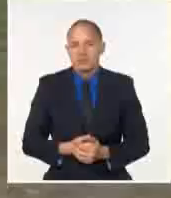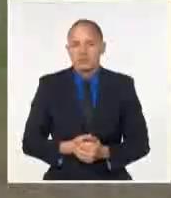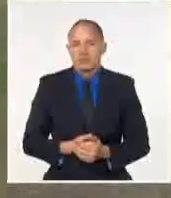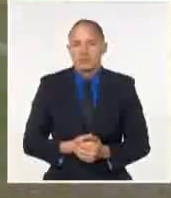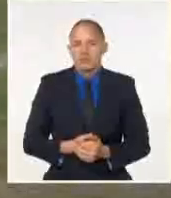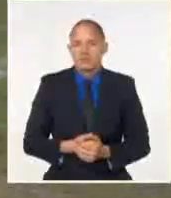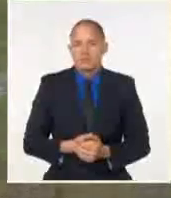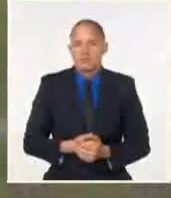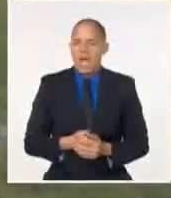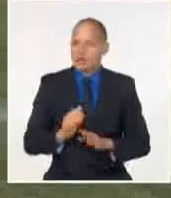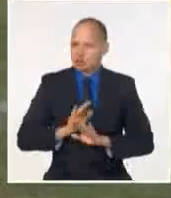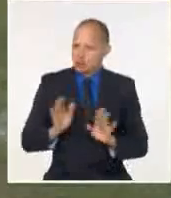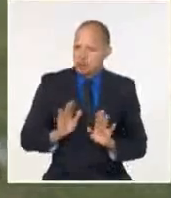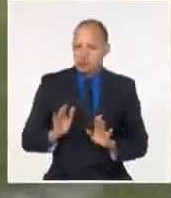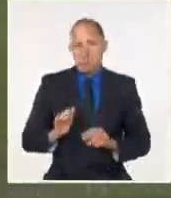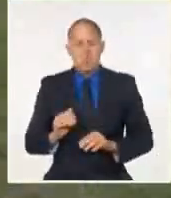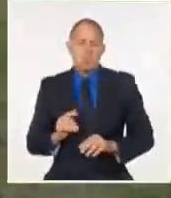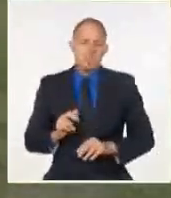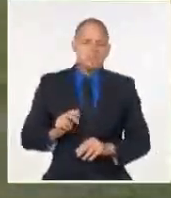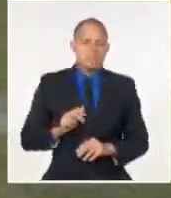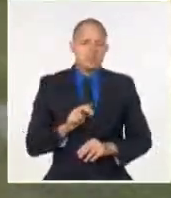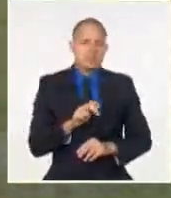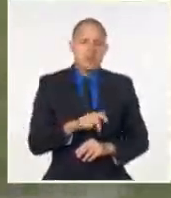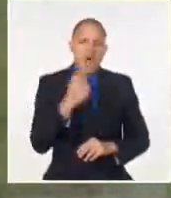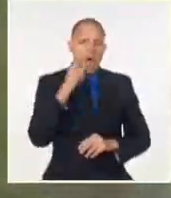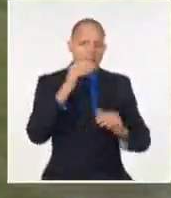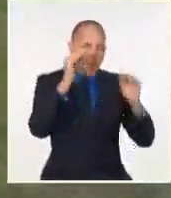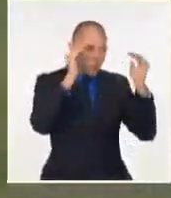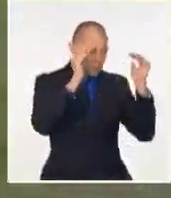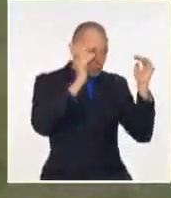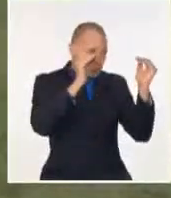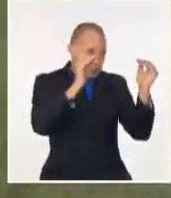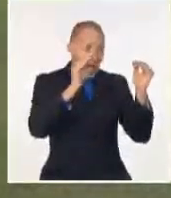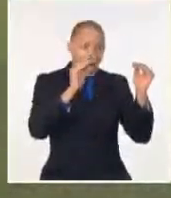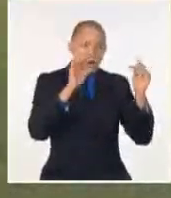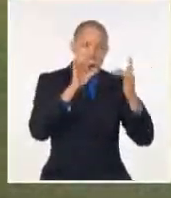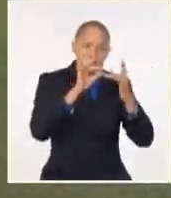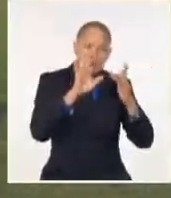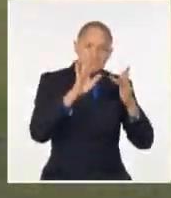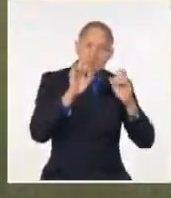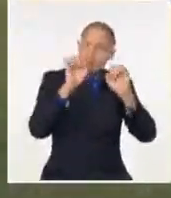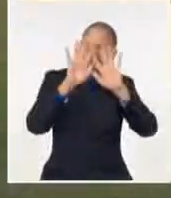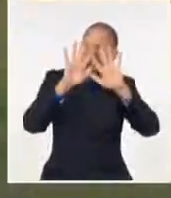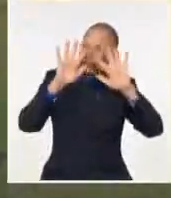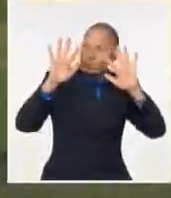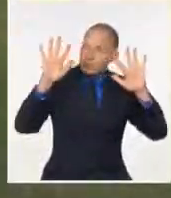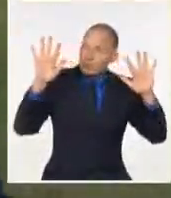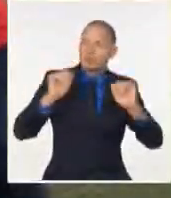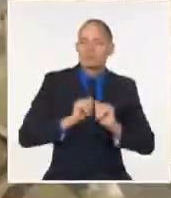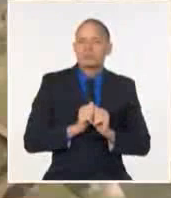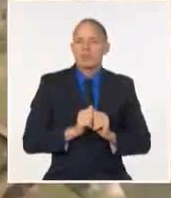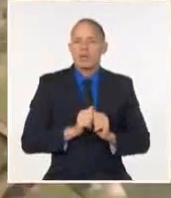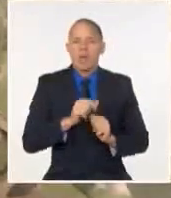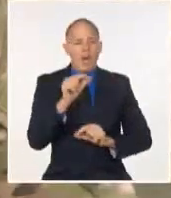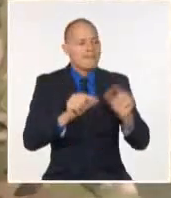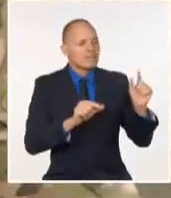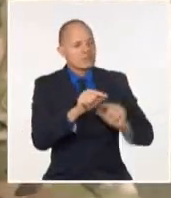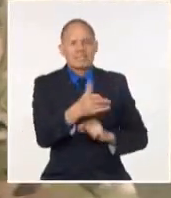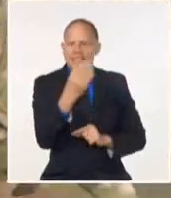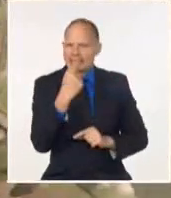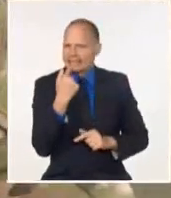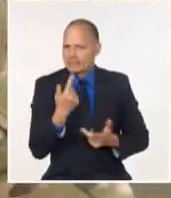De camino a una vaquería particular cercana, con el cielo más despejado, los trabajadores del lugar nos comentaron. No,